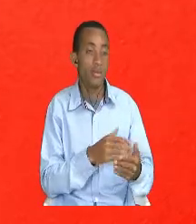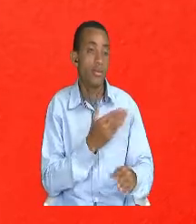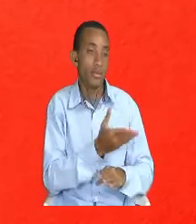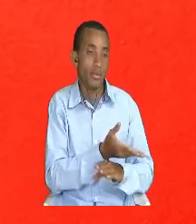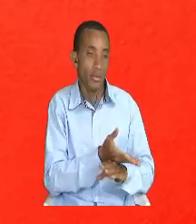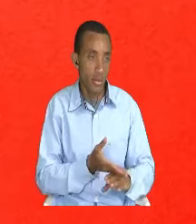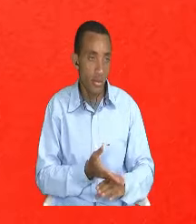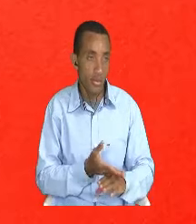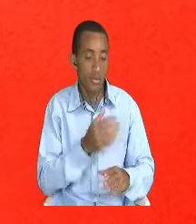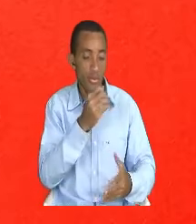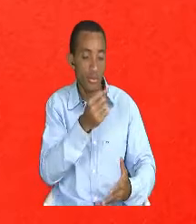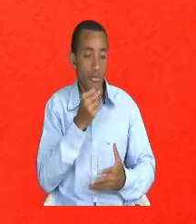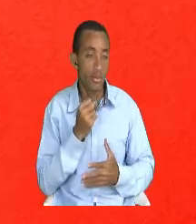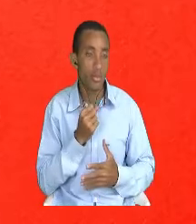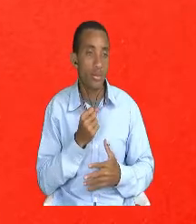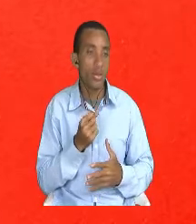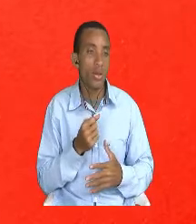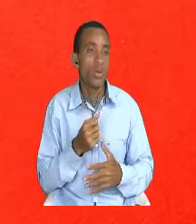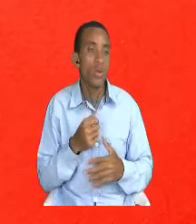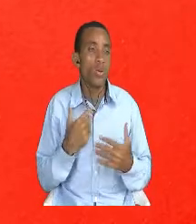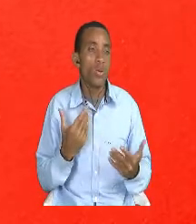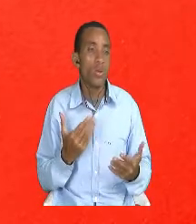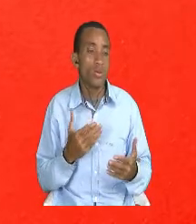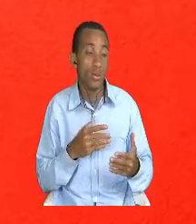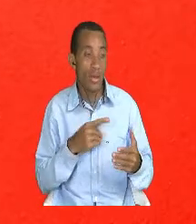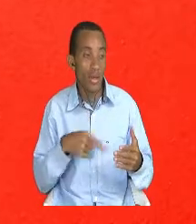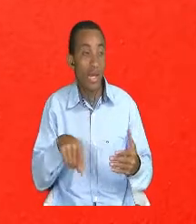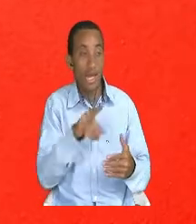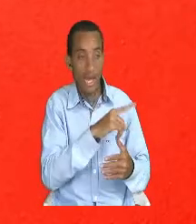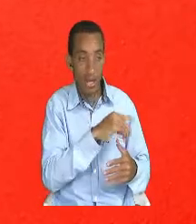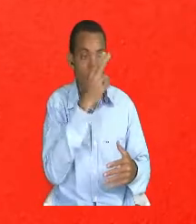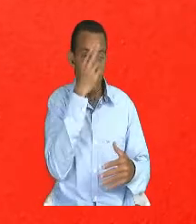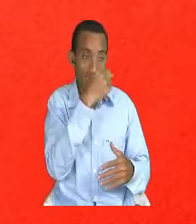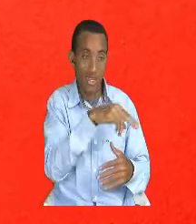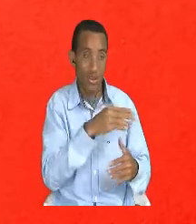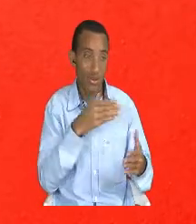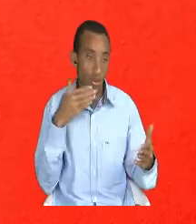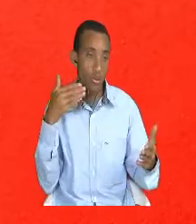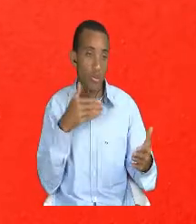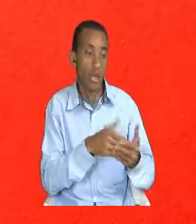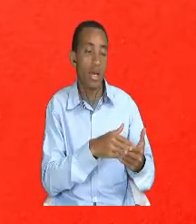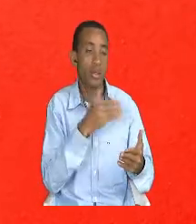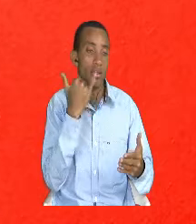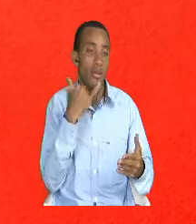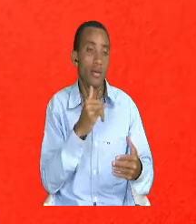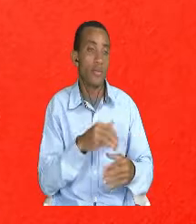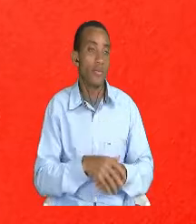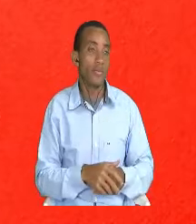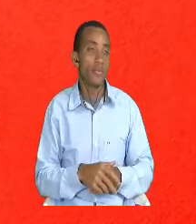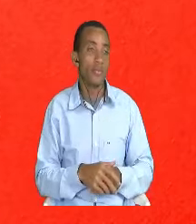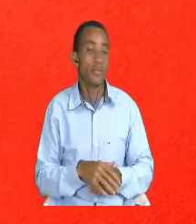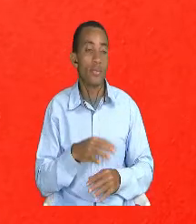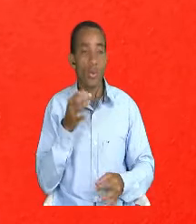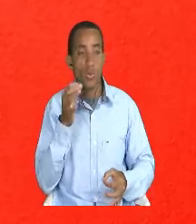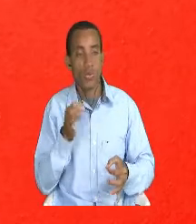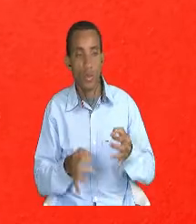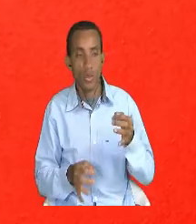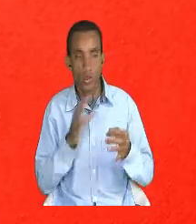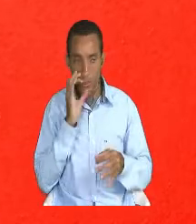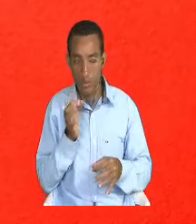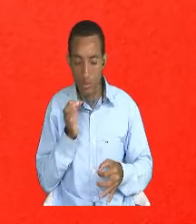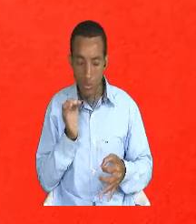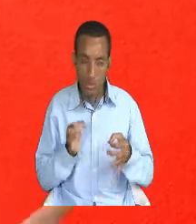herencia. Esta demanda se presenta contra los herederos a los cuales ya se les asignó la herencia. Esto, el juez pues entra a evaluar el caso